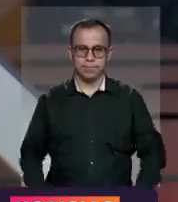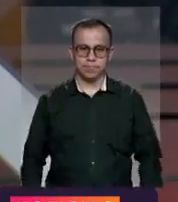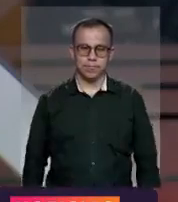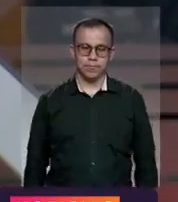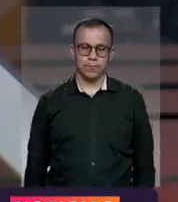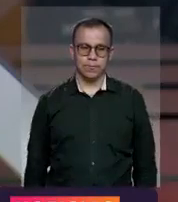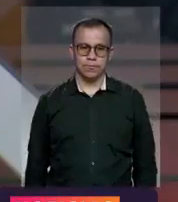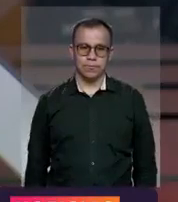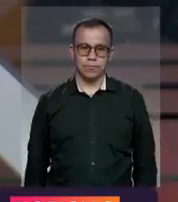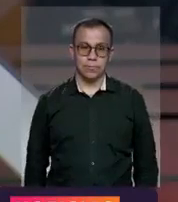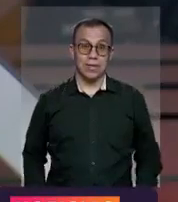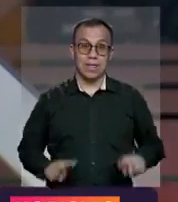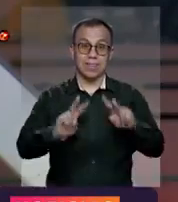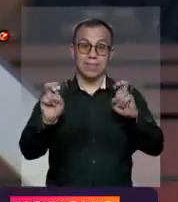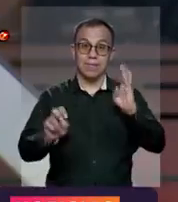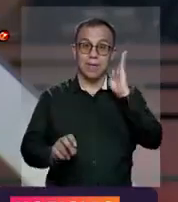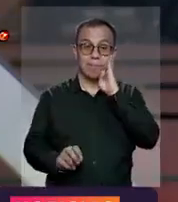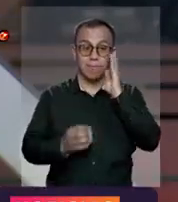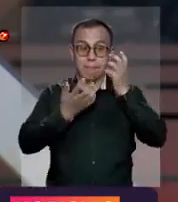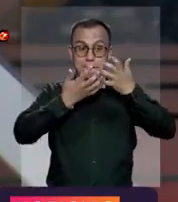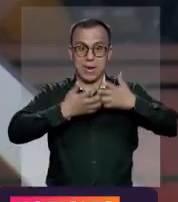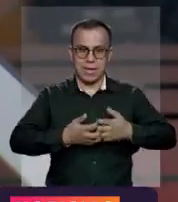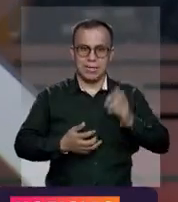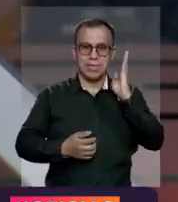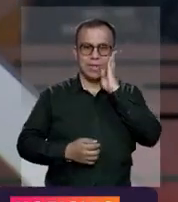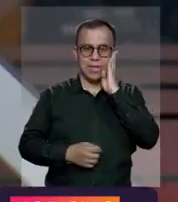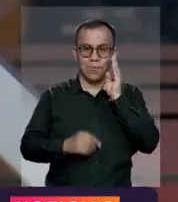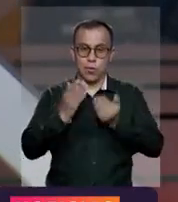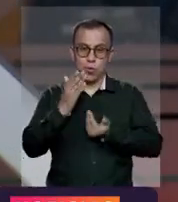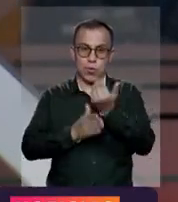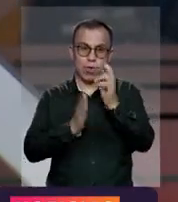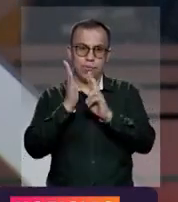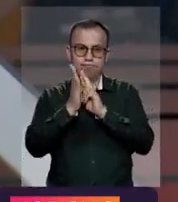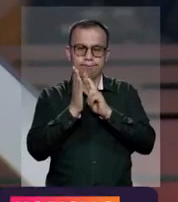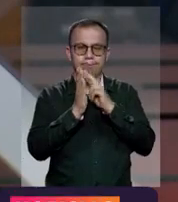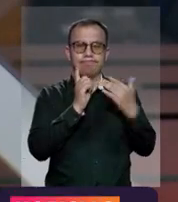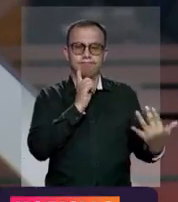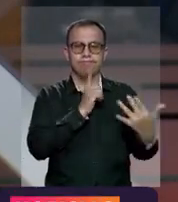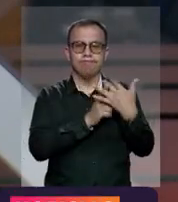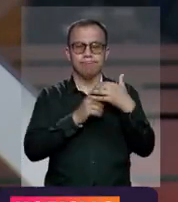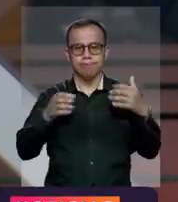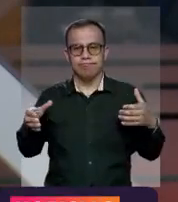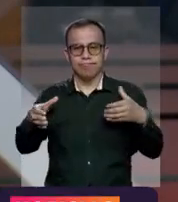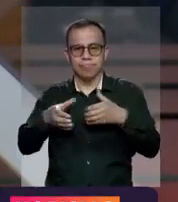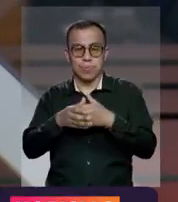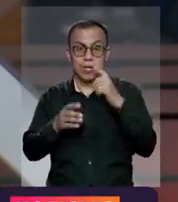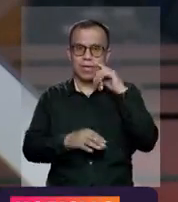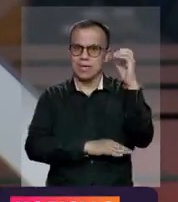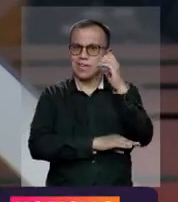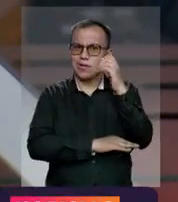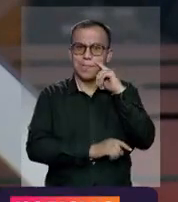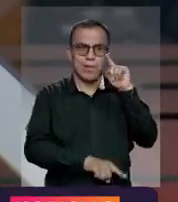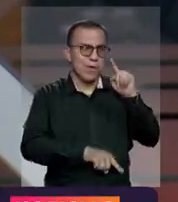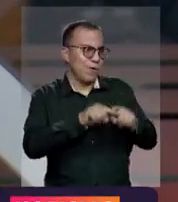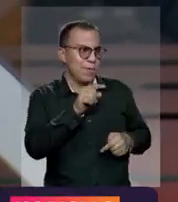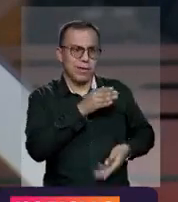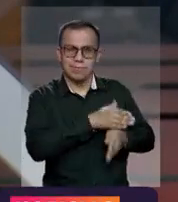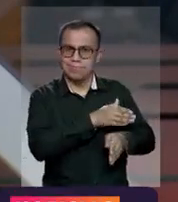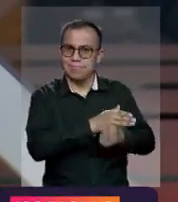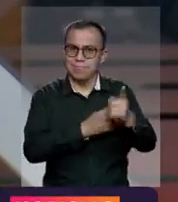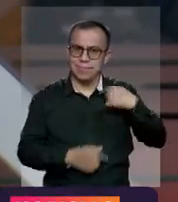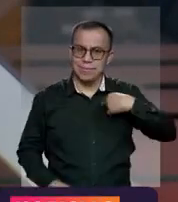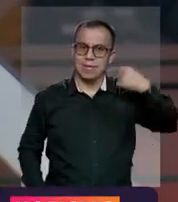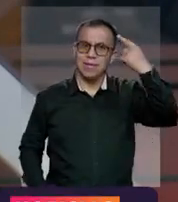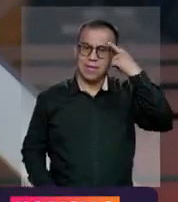Los operadores de telefonía celular señalan que la reforma tributaria afecta al sector y que Colombia no puede seguir con una